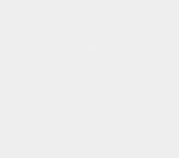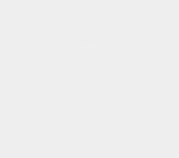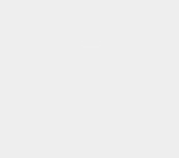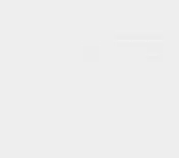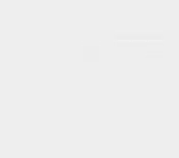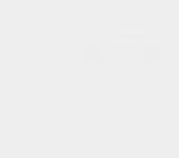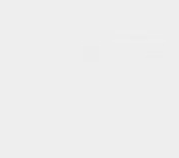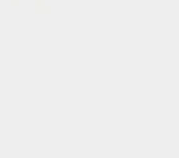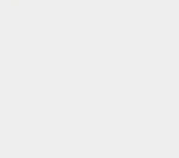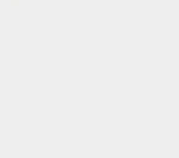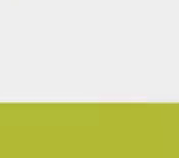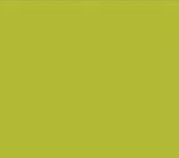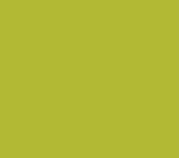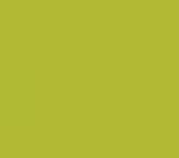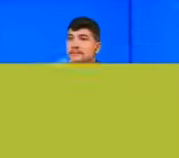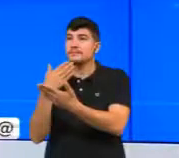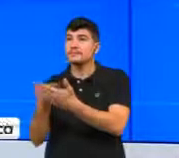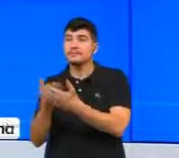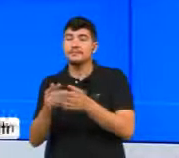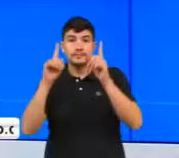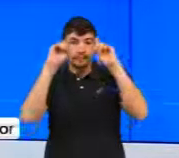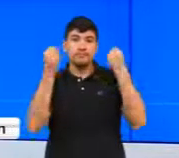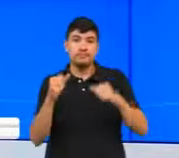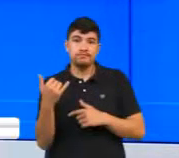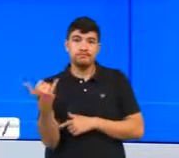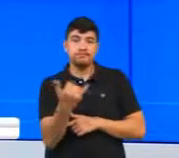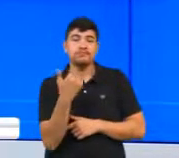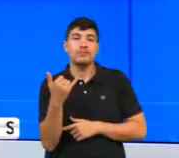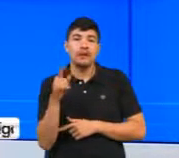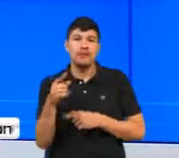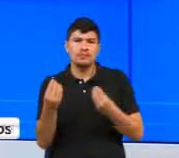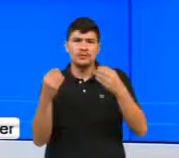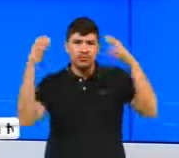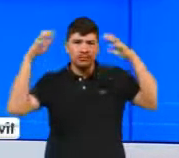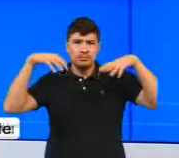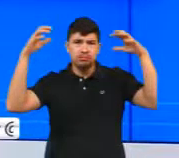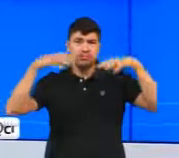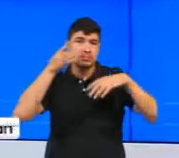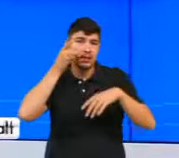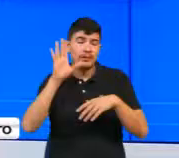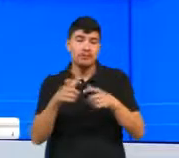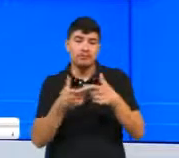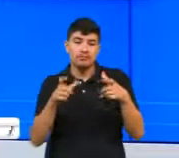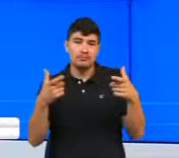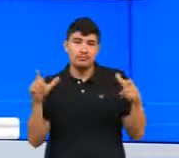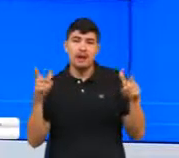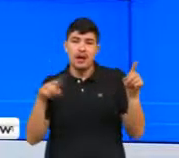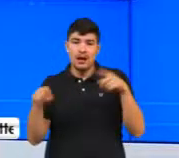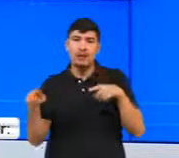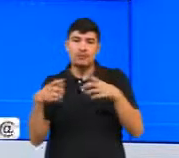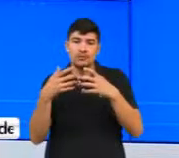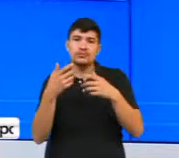pero yo con mi preocupación existe por el incremento de las lluvias ya que podrían estarse incrementando ciertos